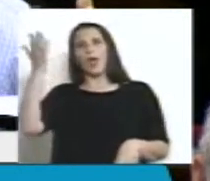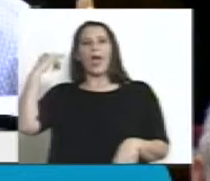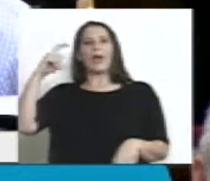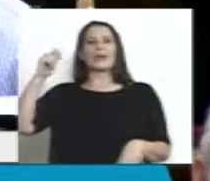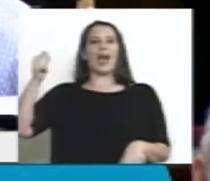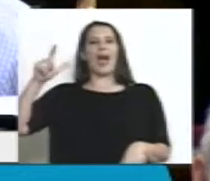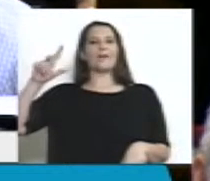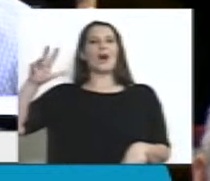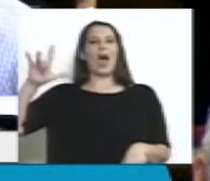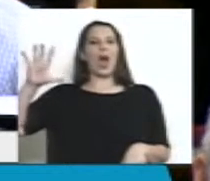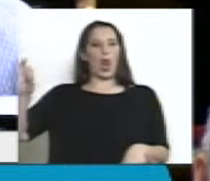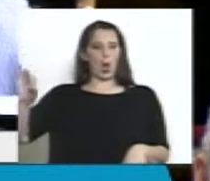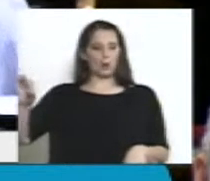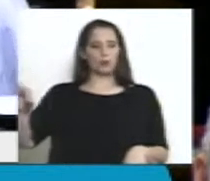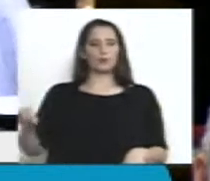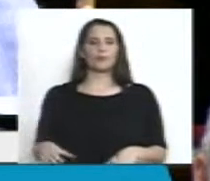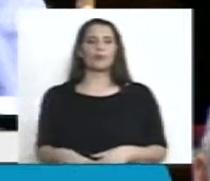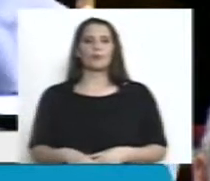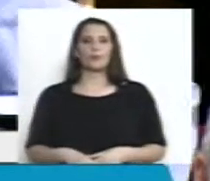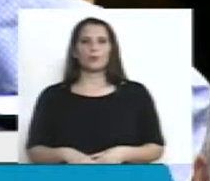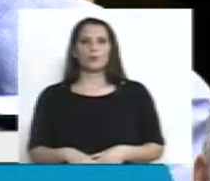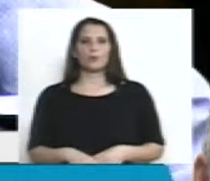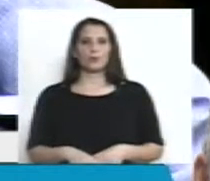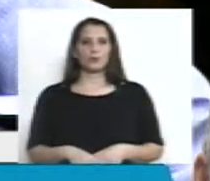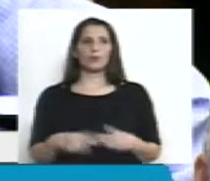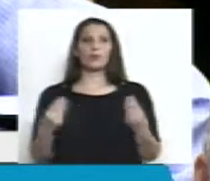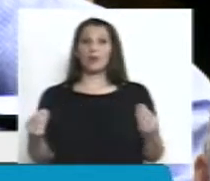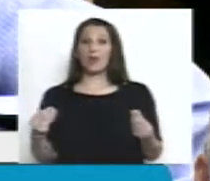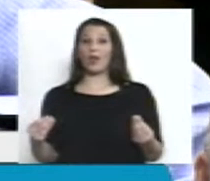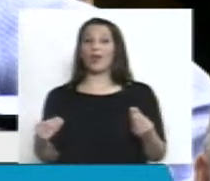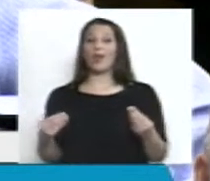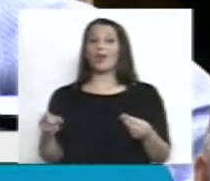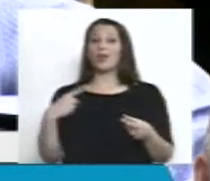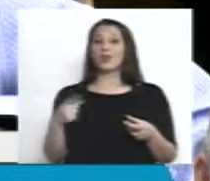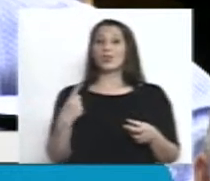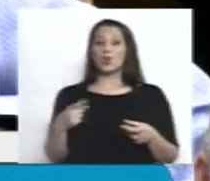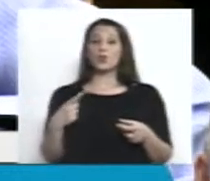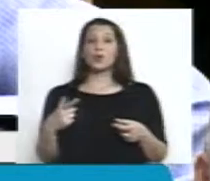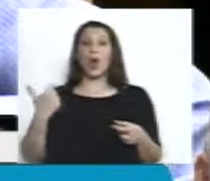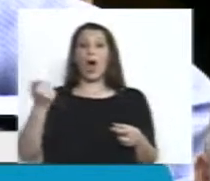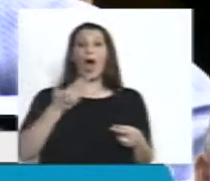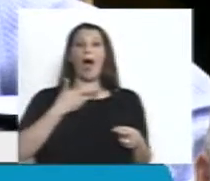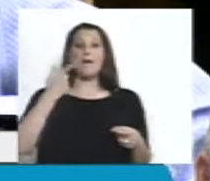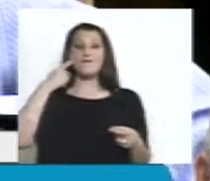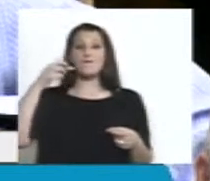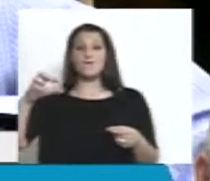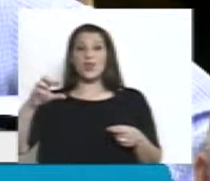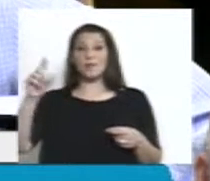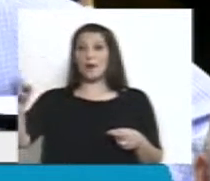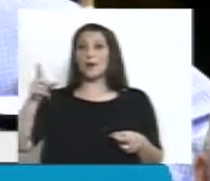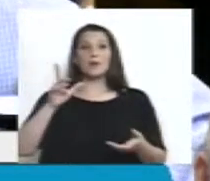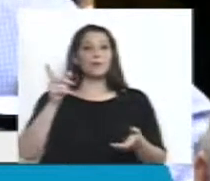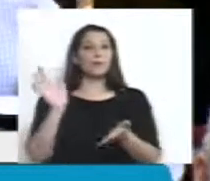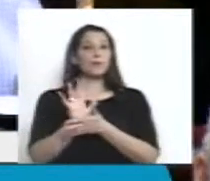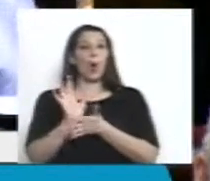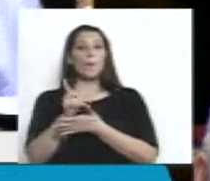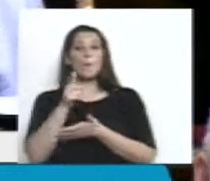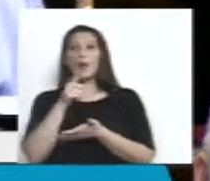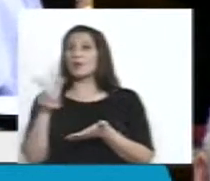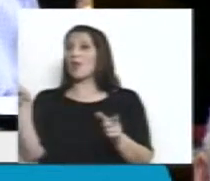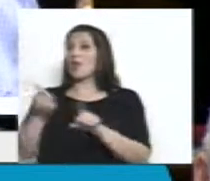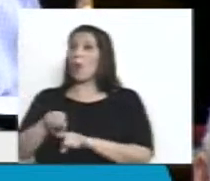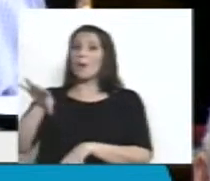votamos en secreto casi, es que constituimos a la AFIP en una provincia de Argentina.